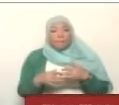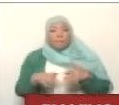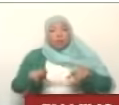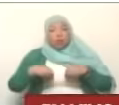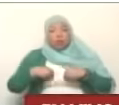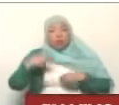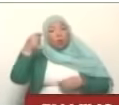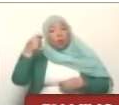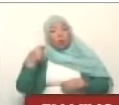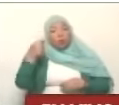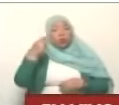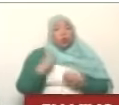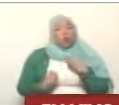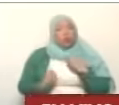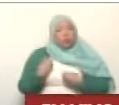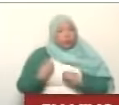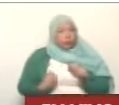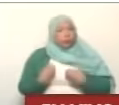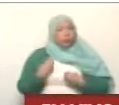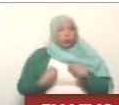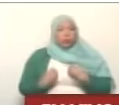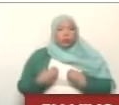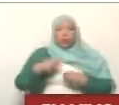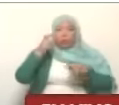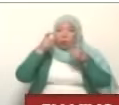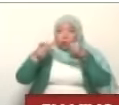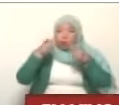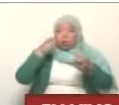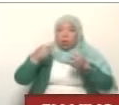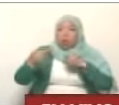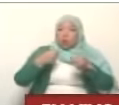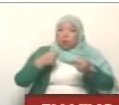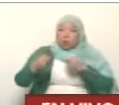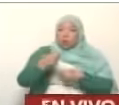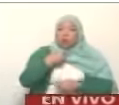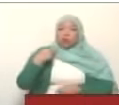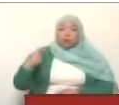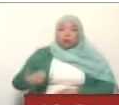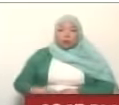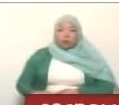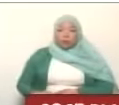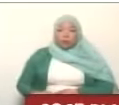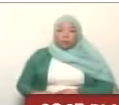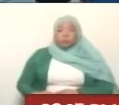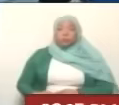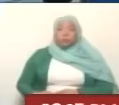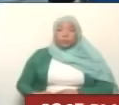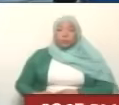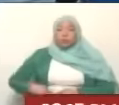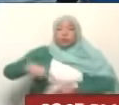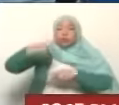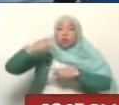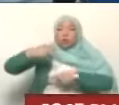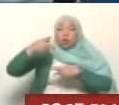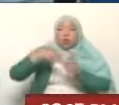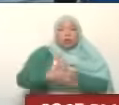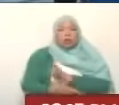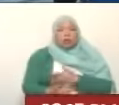argumentando supuestas preocupaciones de seguridad nacional por los vínculos de la plataforma con China. ¿Por qué quieren controlar el